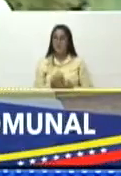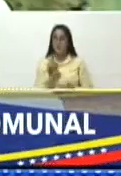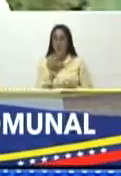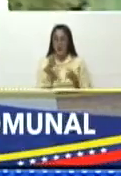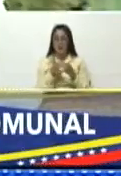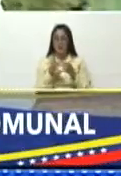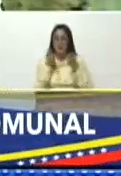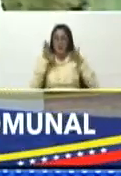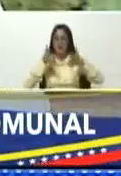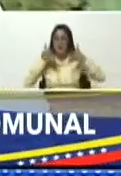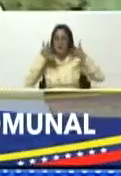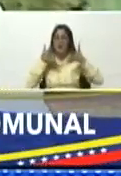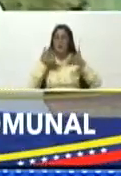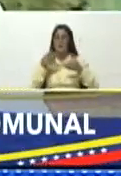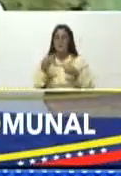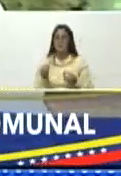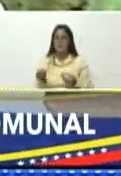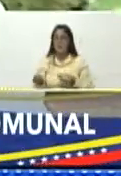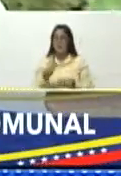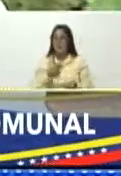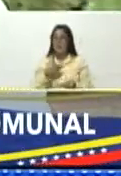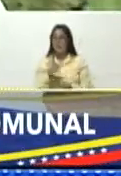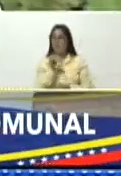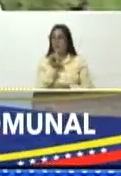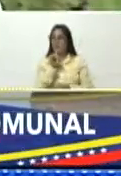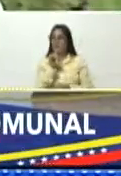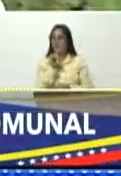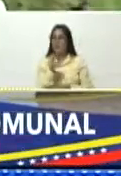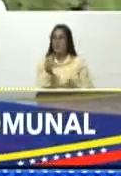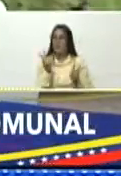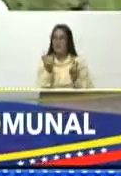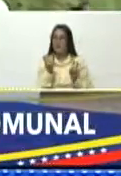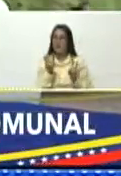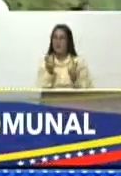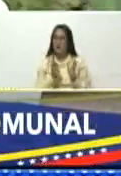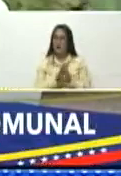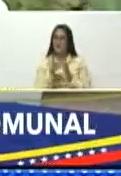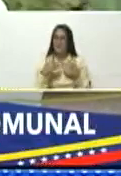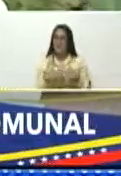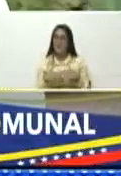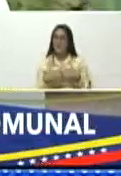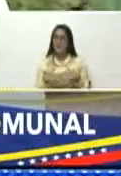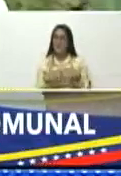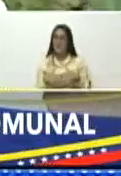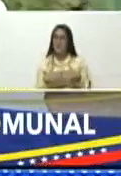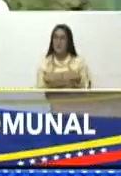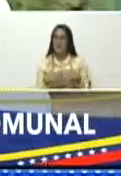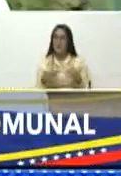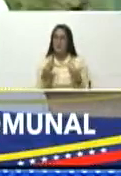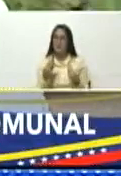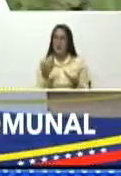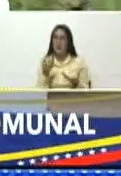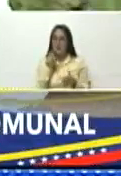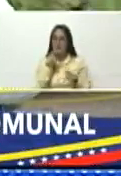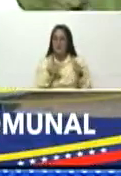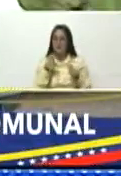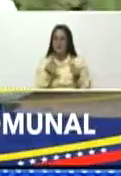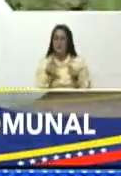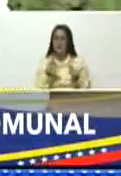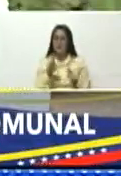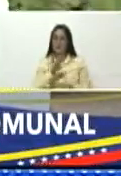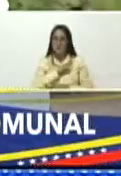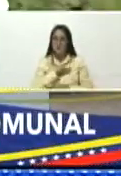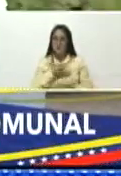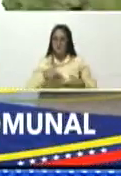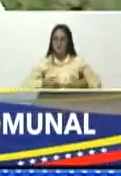asesores, que me hizo llegar estos documentos. El tema del emprendimiento, para que la gente, con su